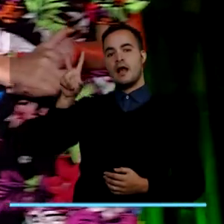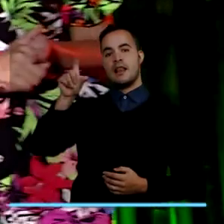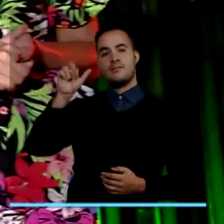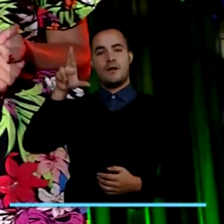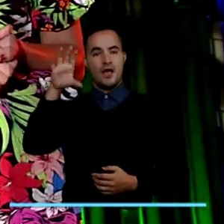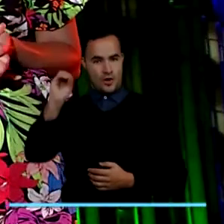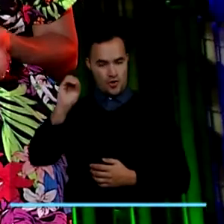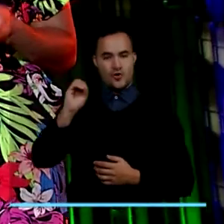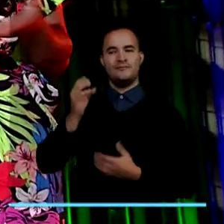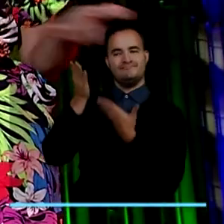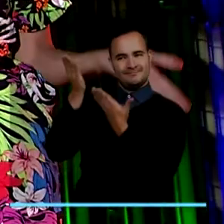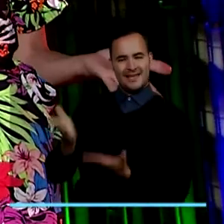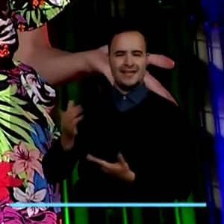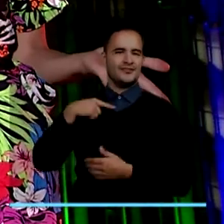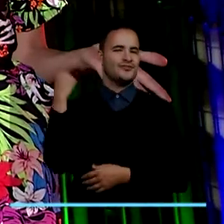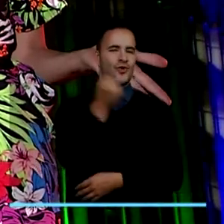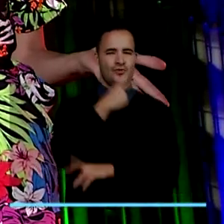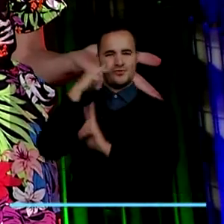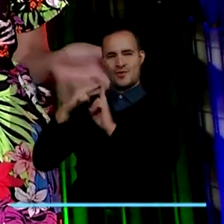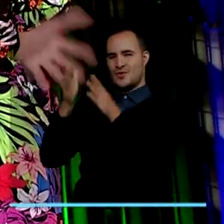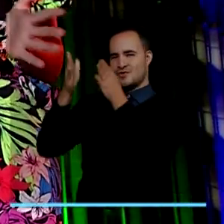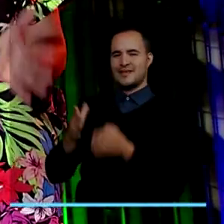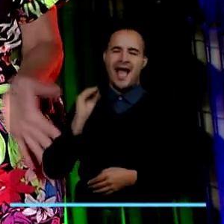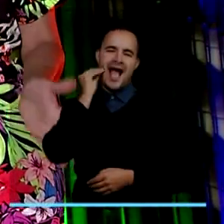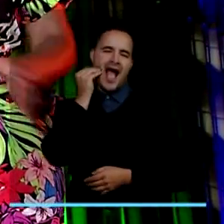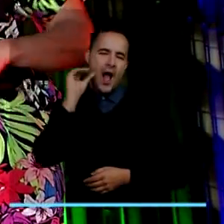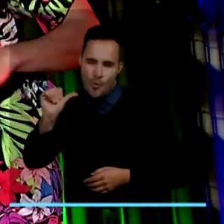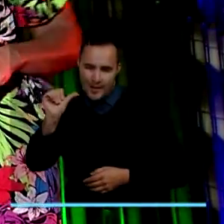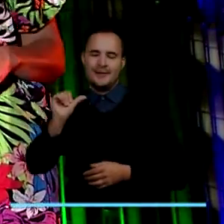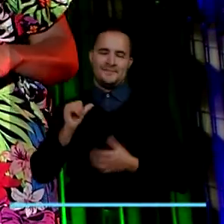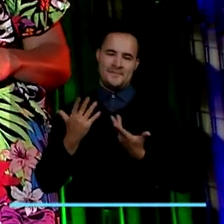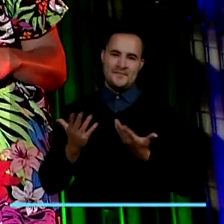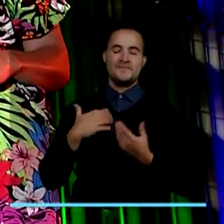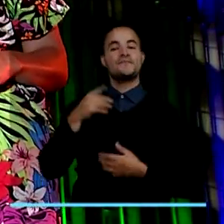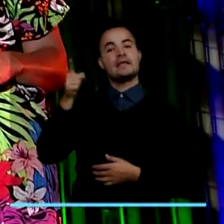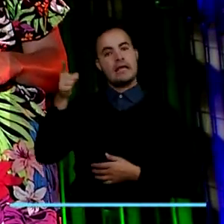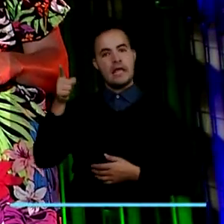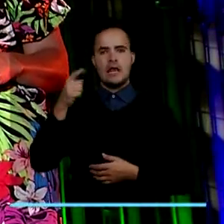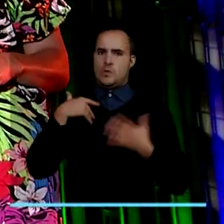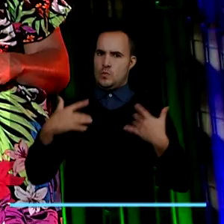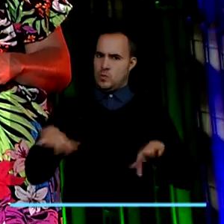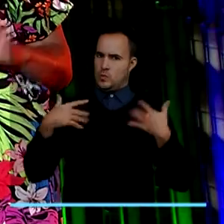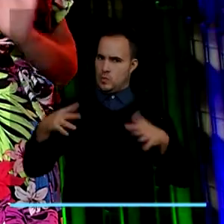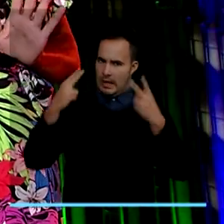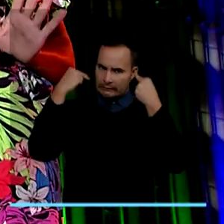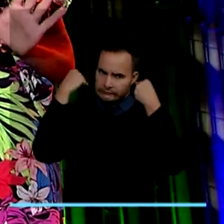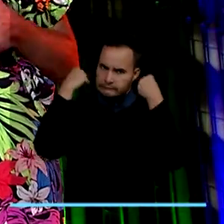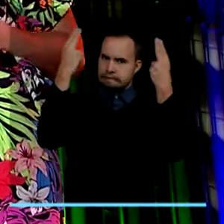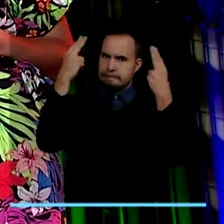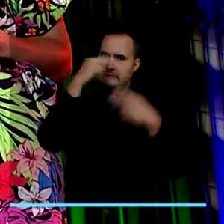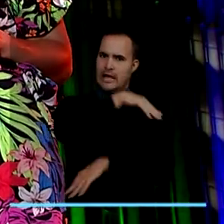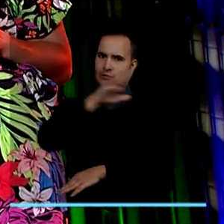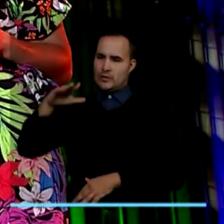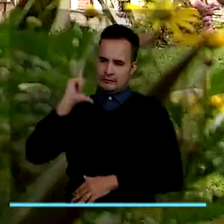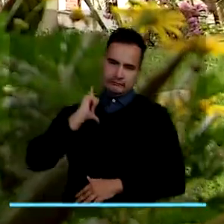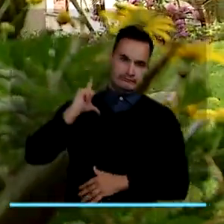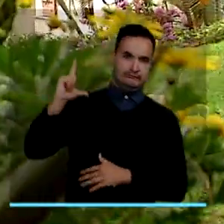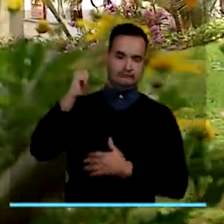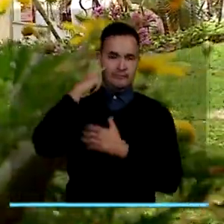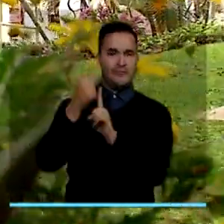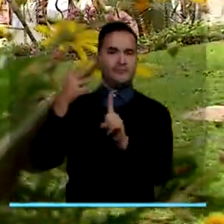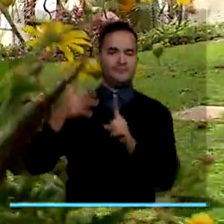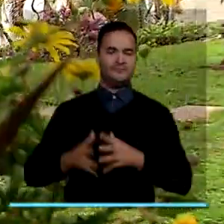Álvaro León Monsalve, a quien cariñosamente se le conoce como la abuela, se convirtió en uno de los activistas más destacados de toda